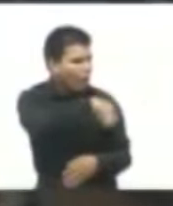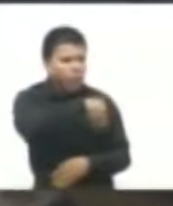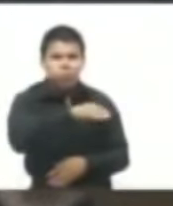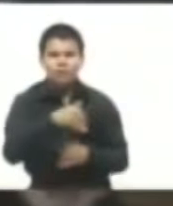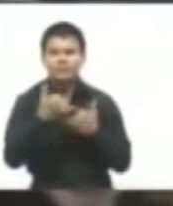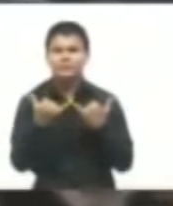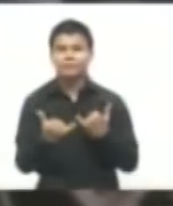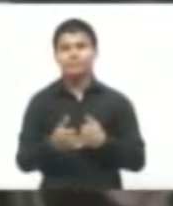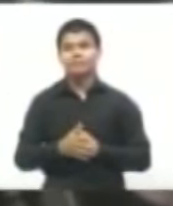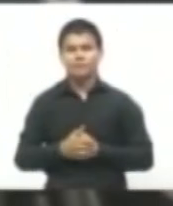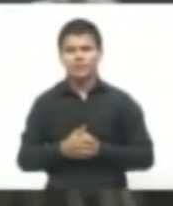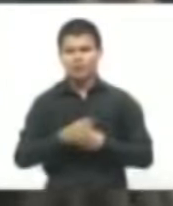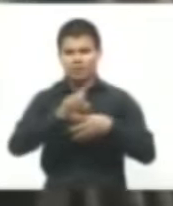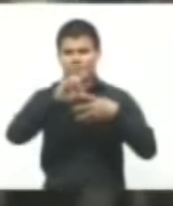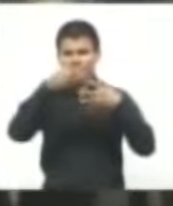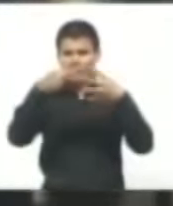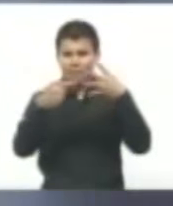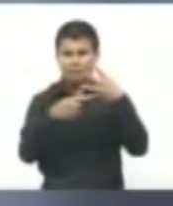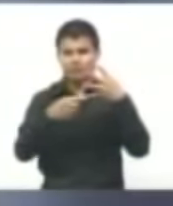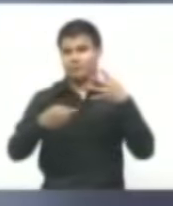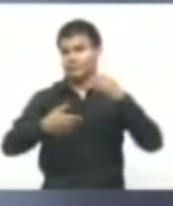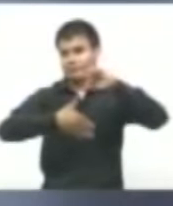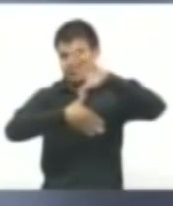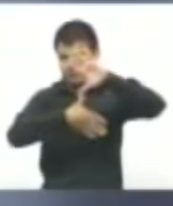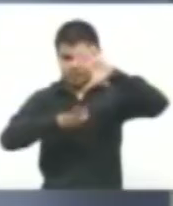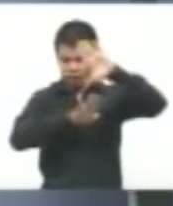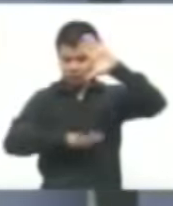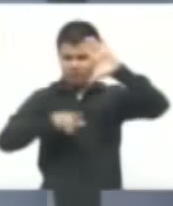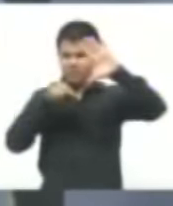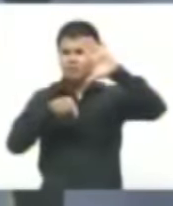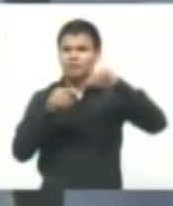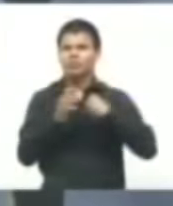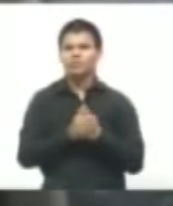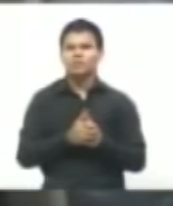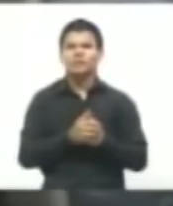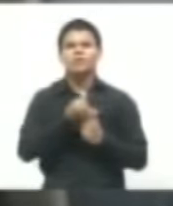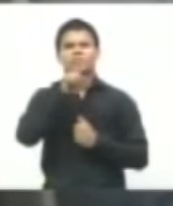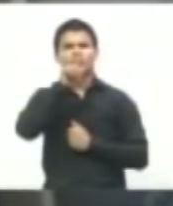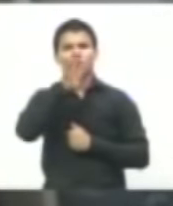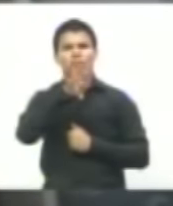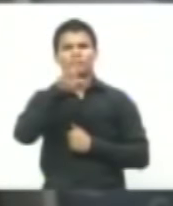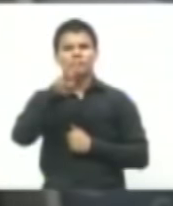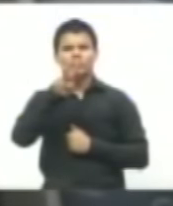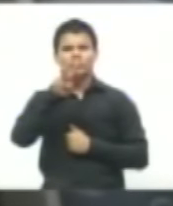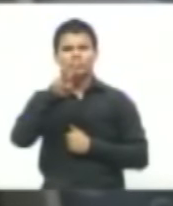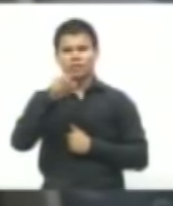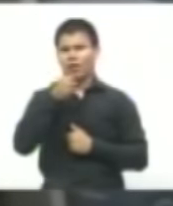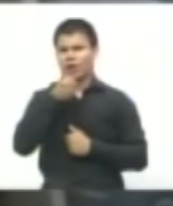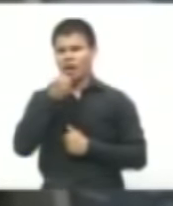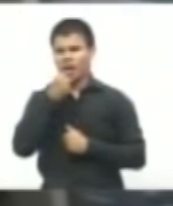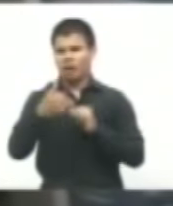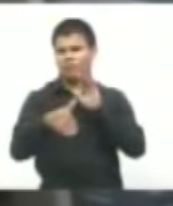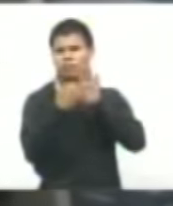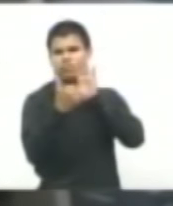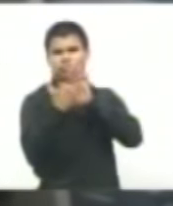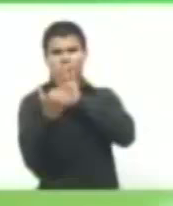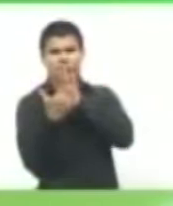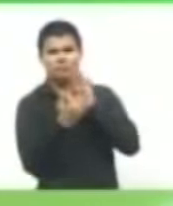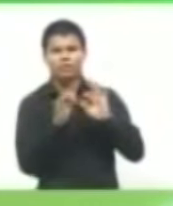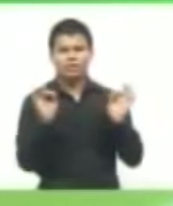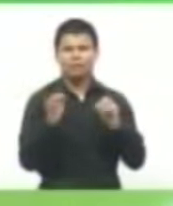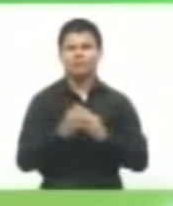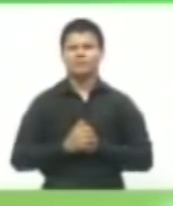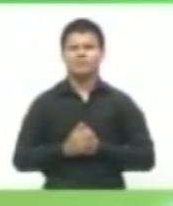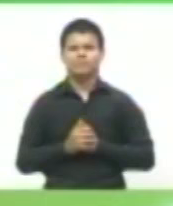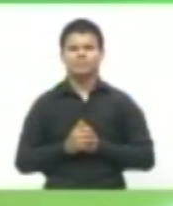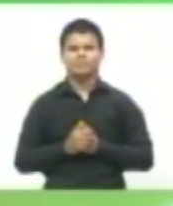asesinatos a periodistas, ya que desde el 2006 hasta el 2015 se han presentado 42 homicidios a periodistas.